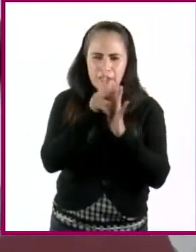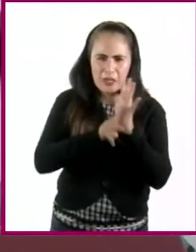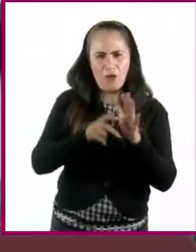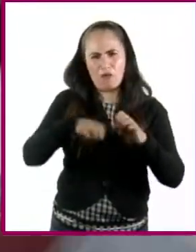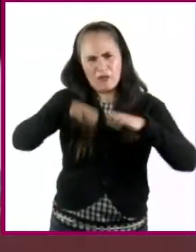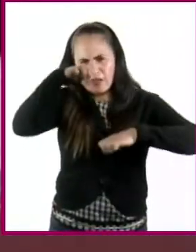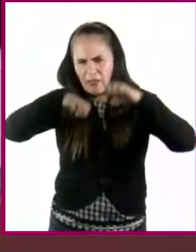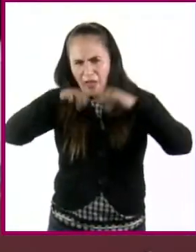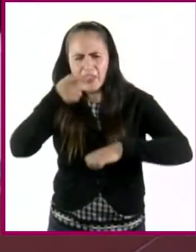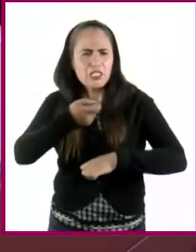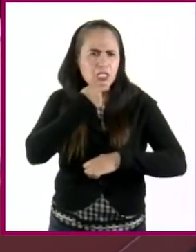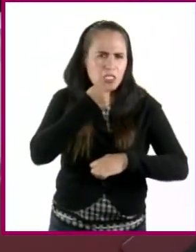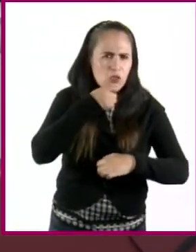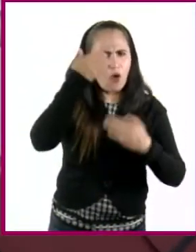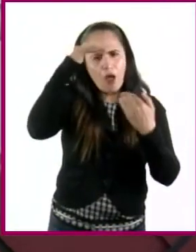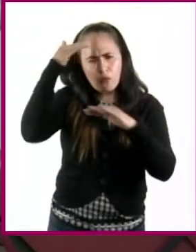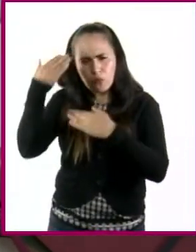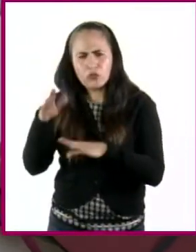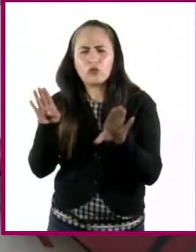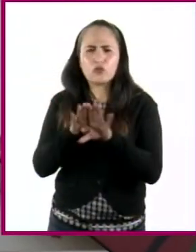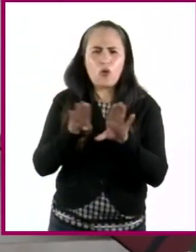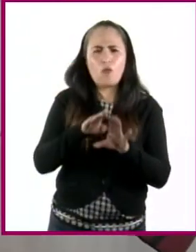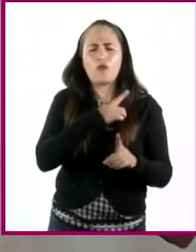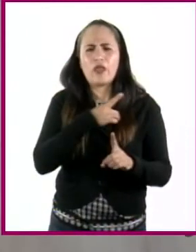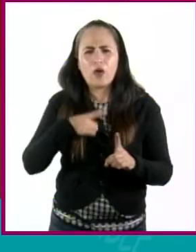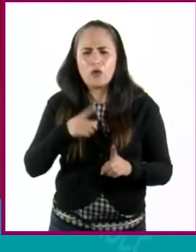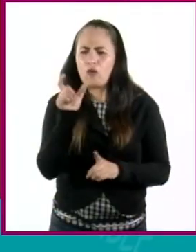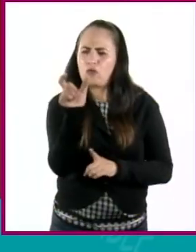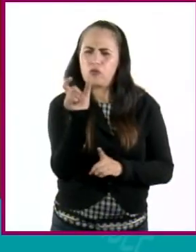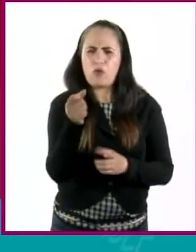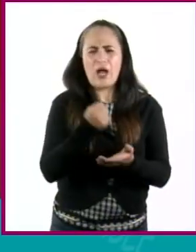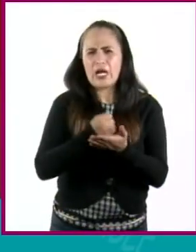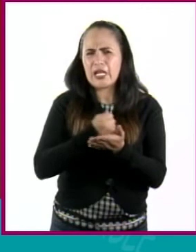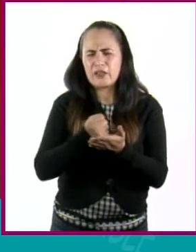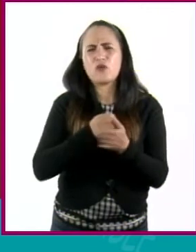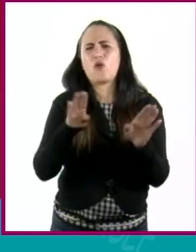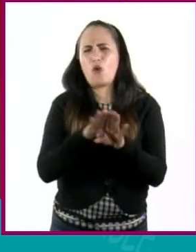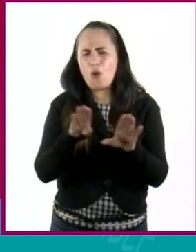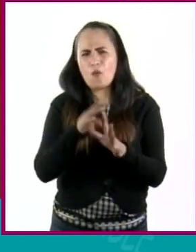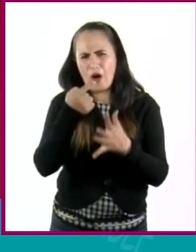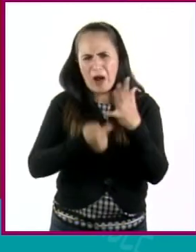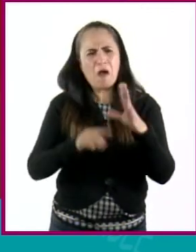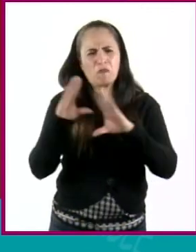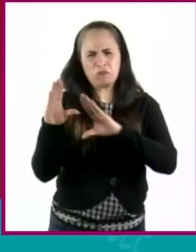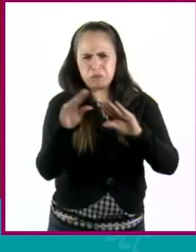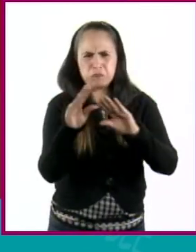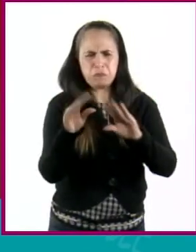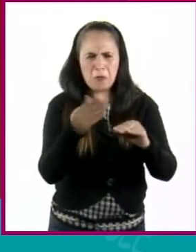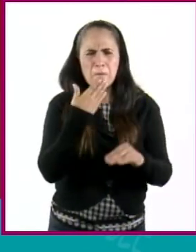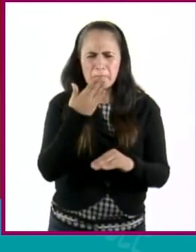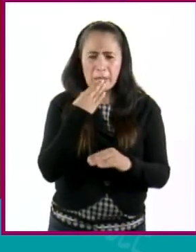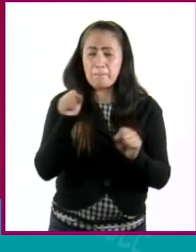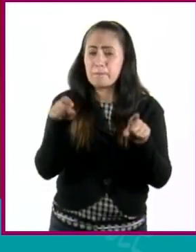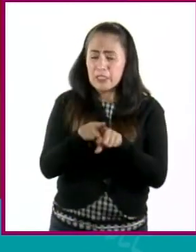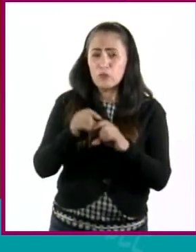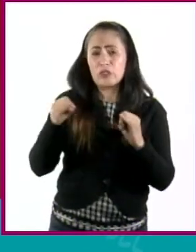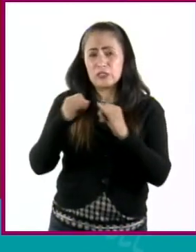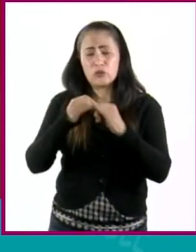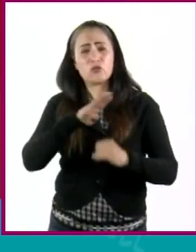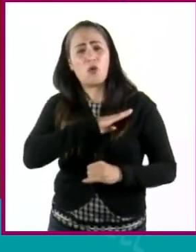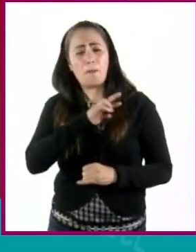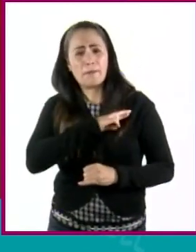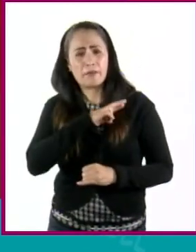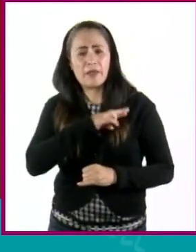hablan sobre cómo funcionan las deudas, los créditos, las tarjetas de crédito, etc. Y, por ejemplo, también hay varias instituciones privadas, como por ejemplo